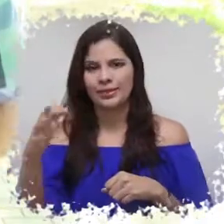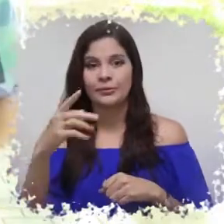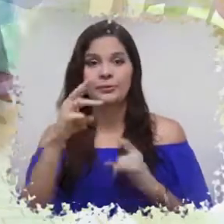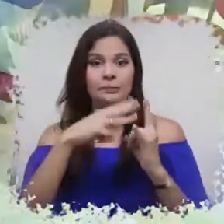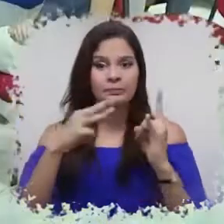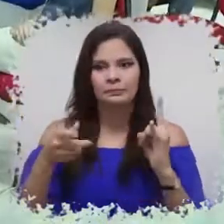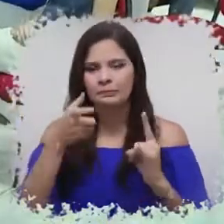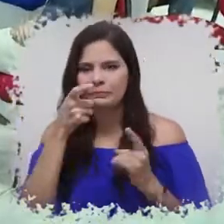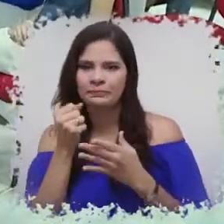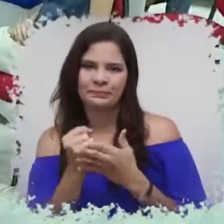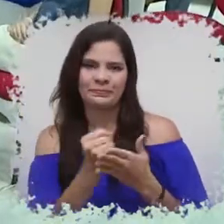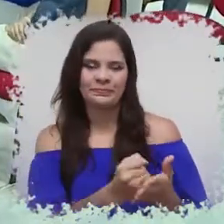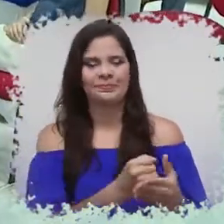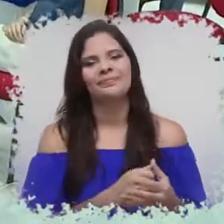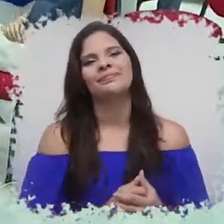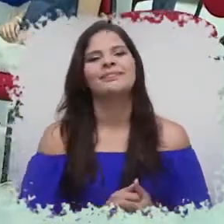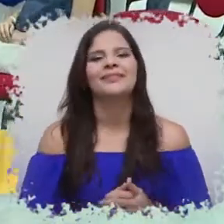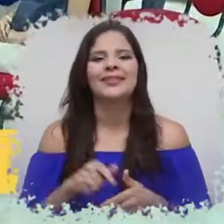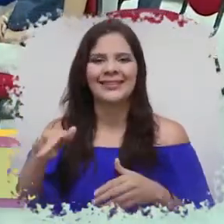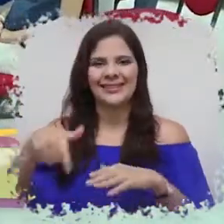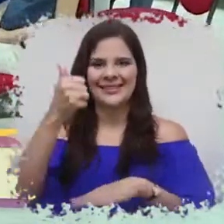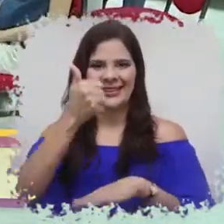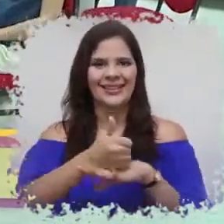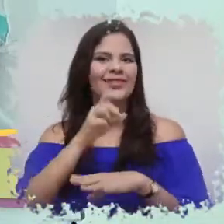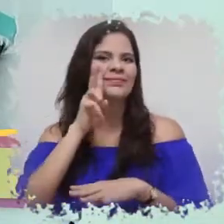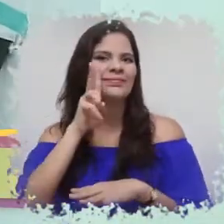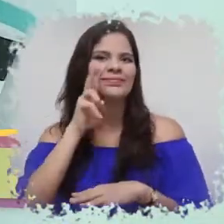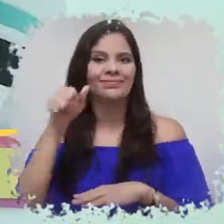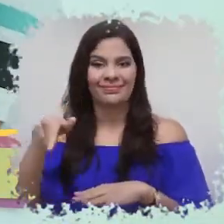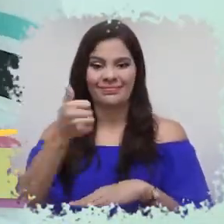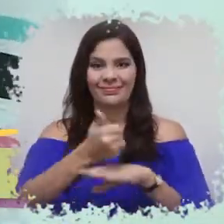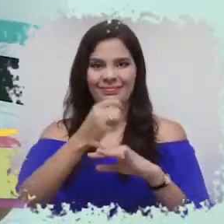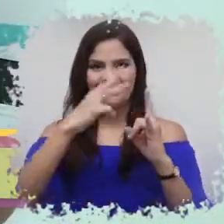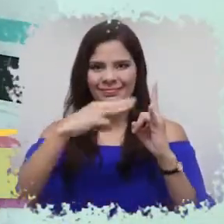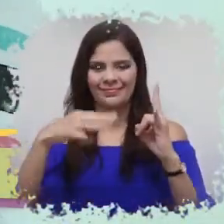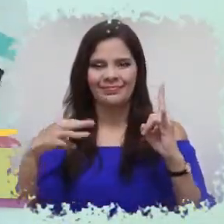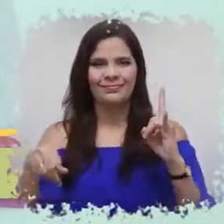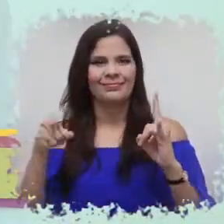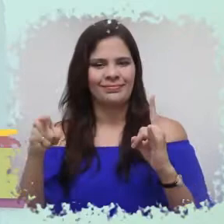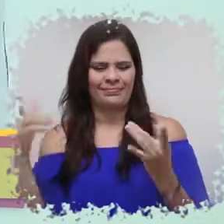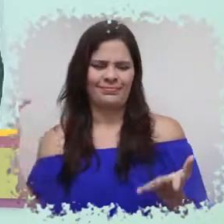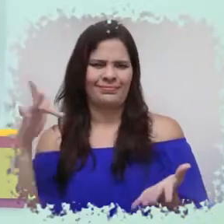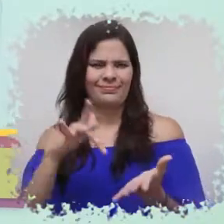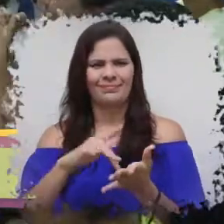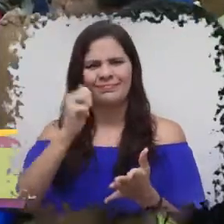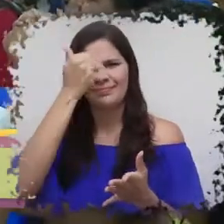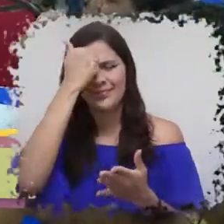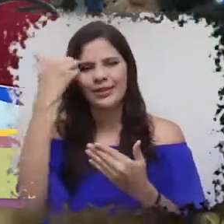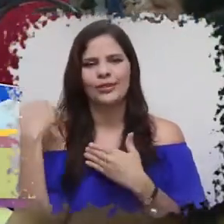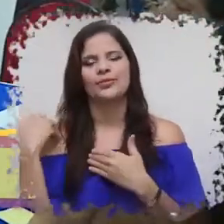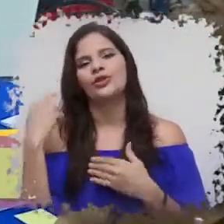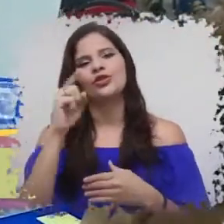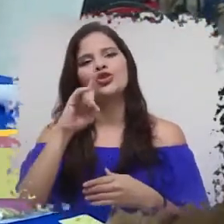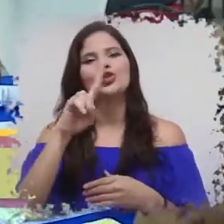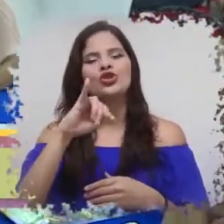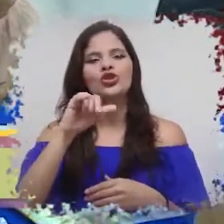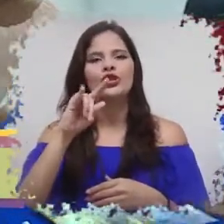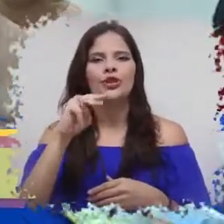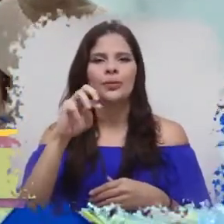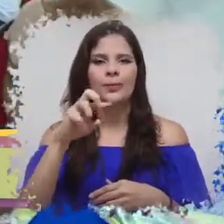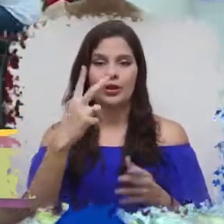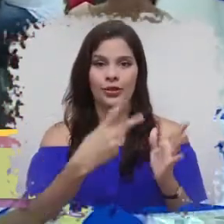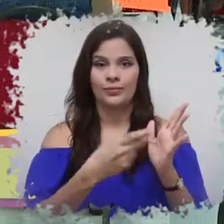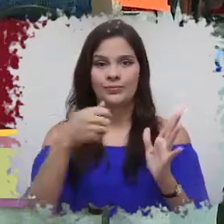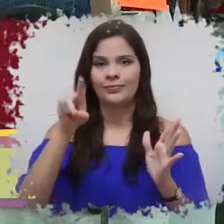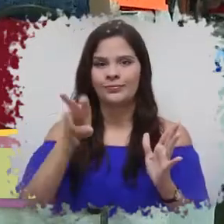intervención. El doctor Pablo Vera Salazar, rector de la Universidad del Magdalena, fue actor principal del SUS Jam 2017, el